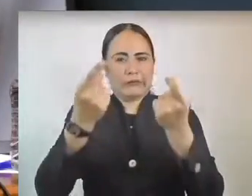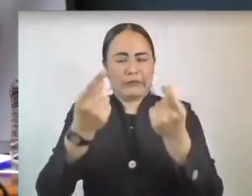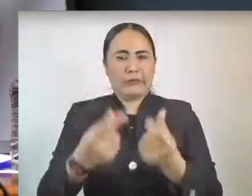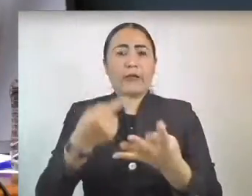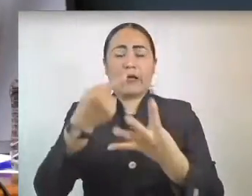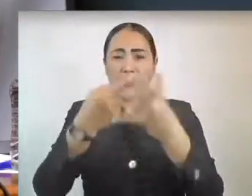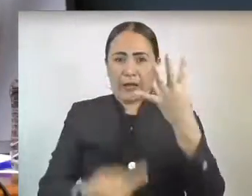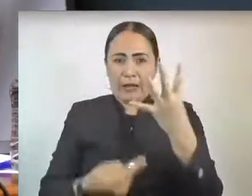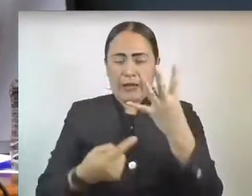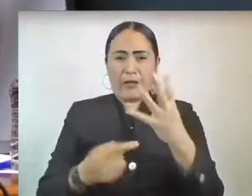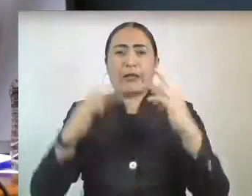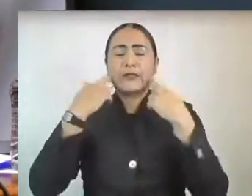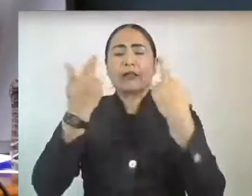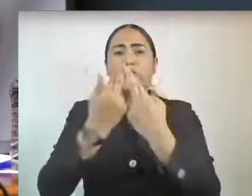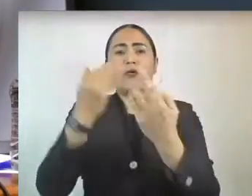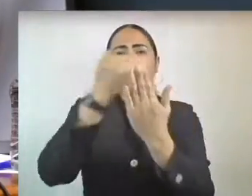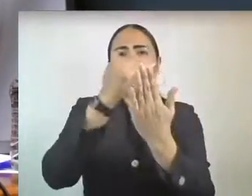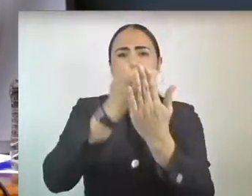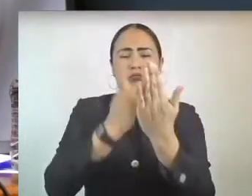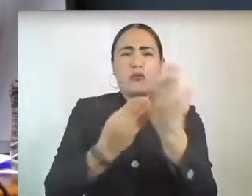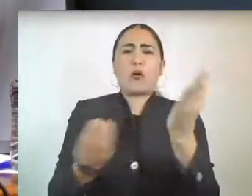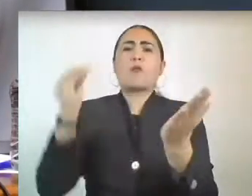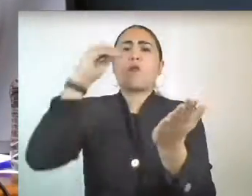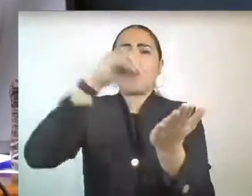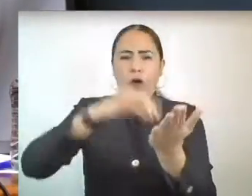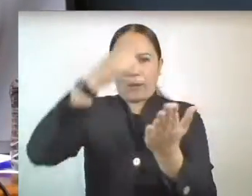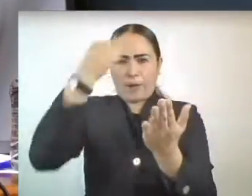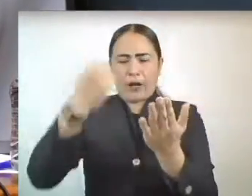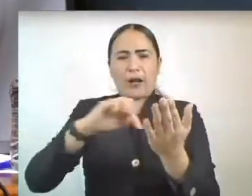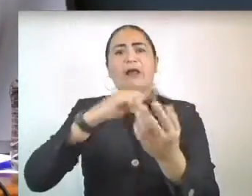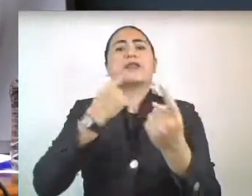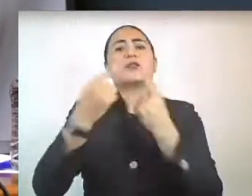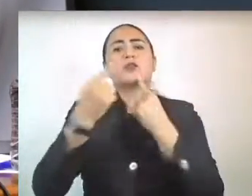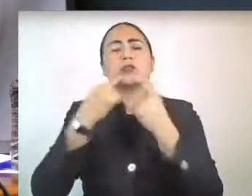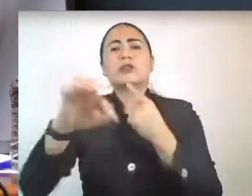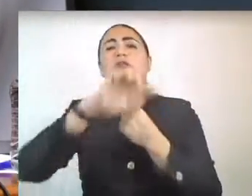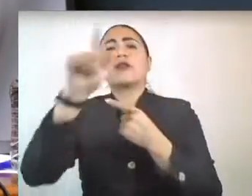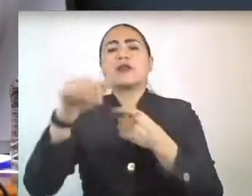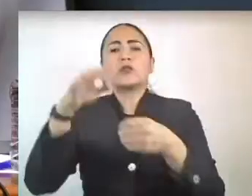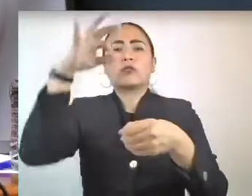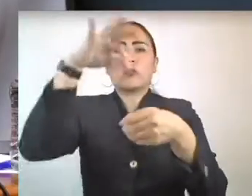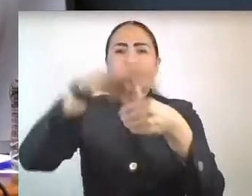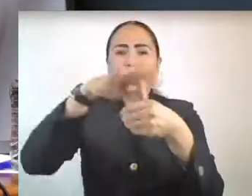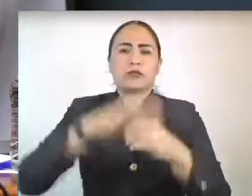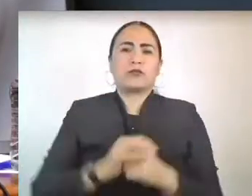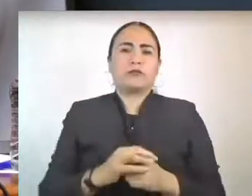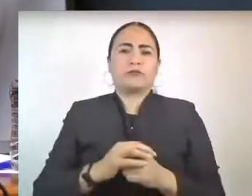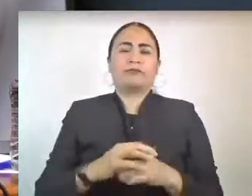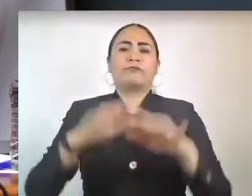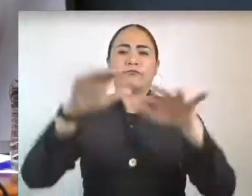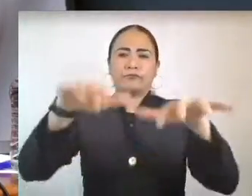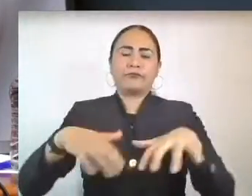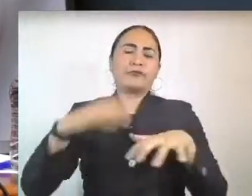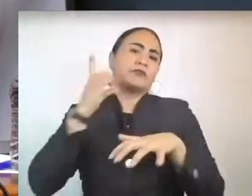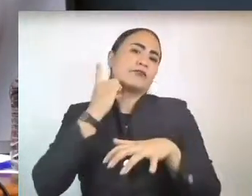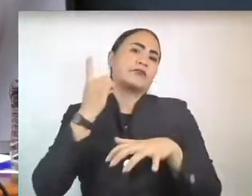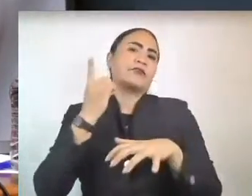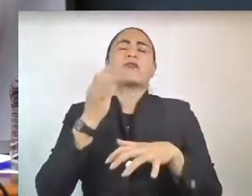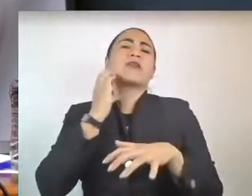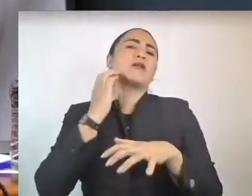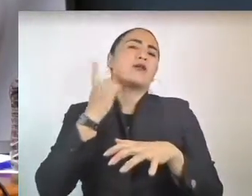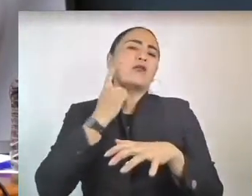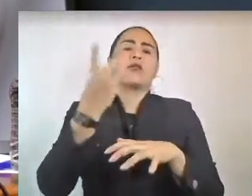del día de la sesión de legislatura para su discusión y votación. 2. La legislatura designará por las 2/3 partes de los